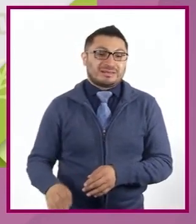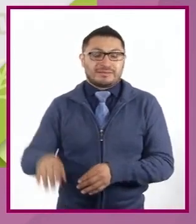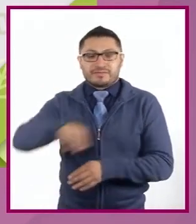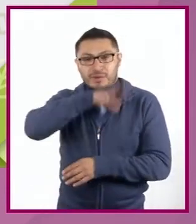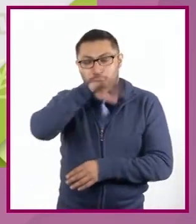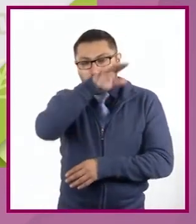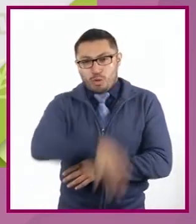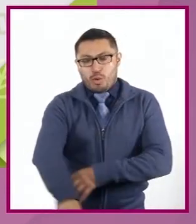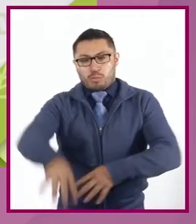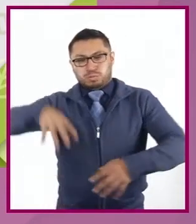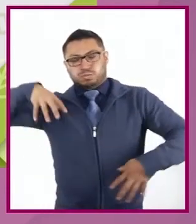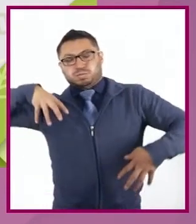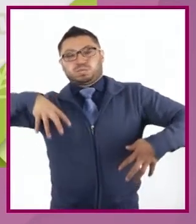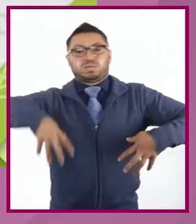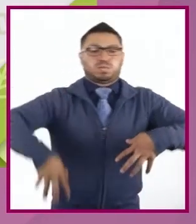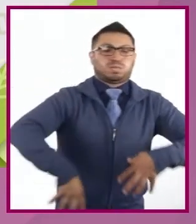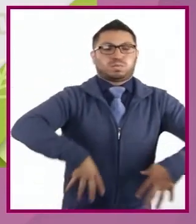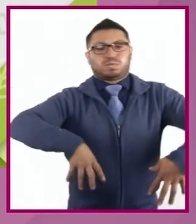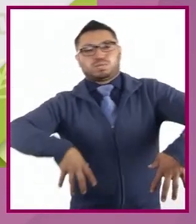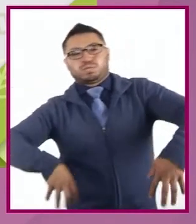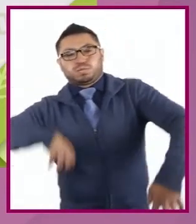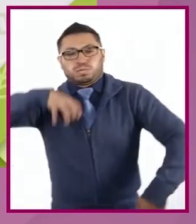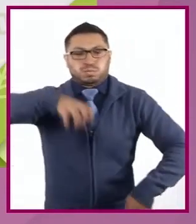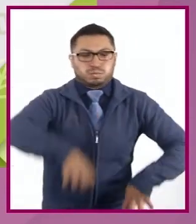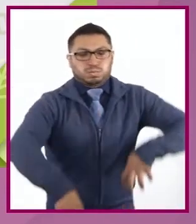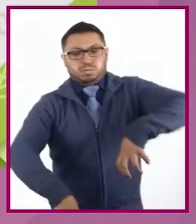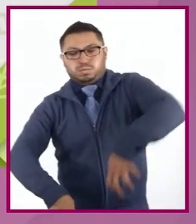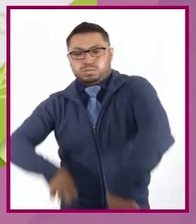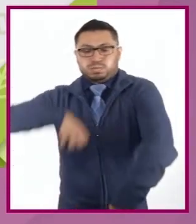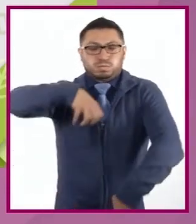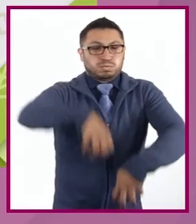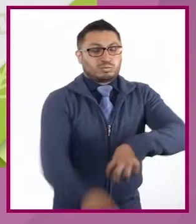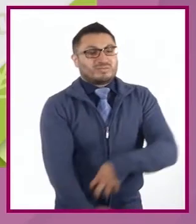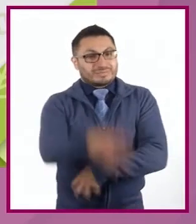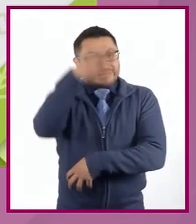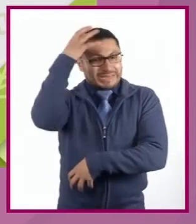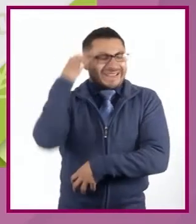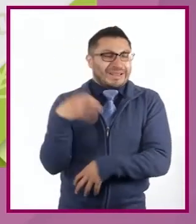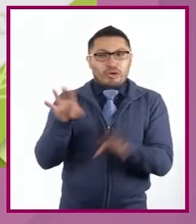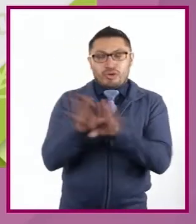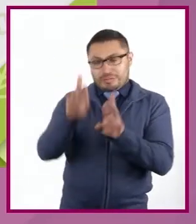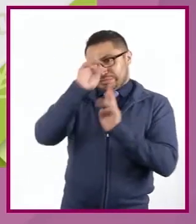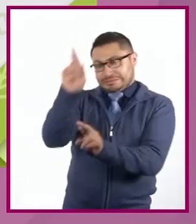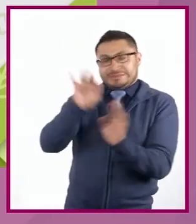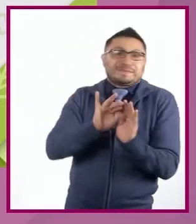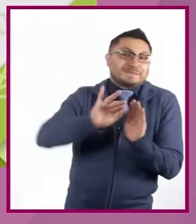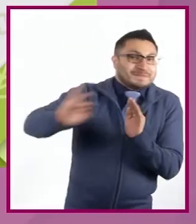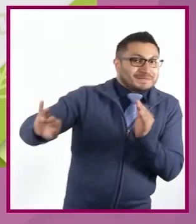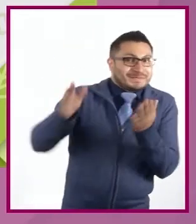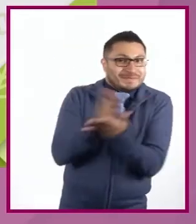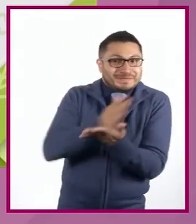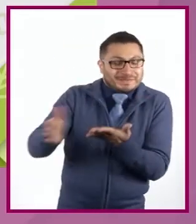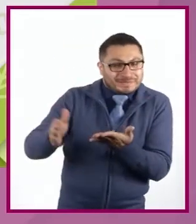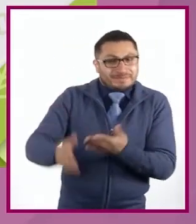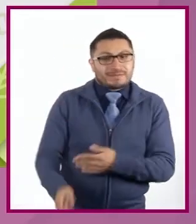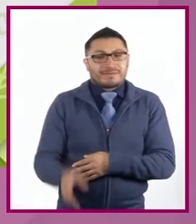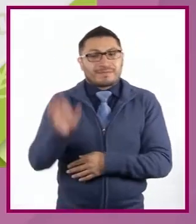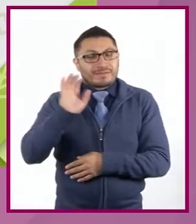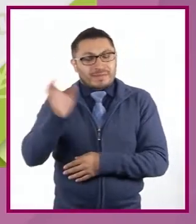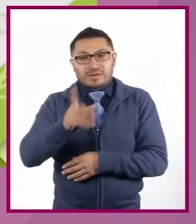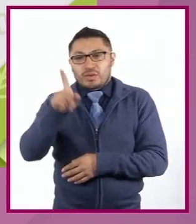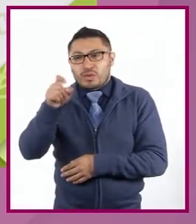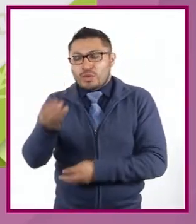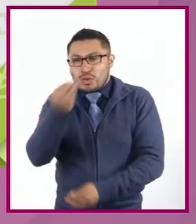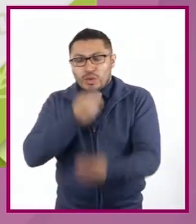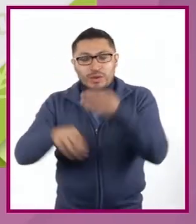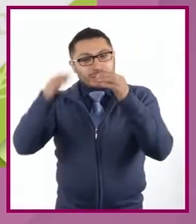eran tan imponentes que ni los mismos leones tenían la intención de provocarlos. Cuando ellos terminaron de consumir ese líquido tan